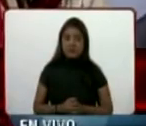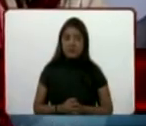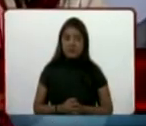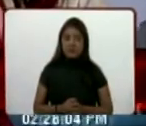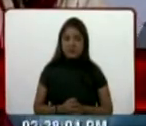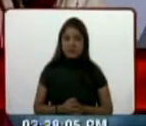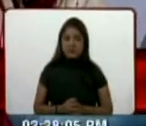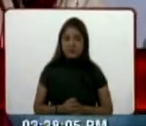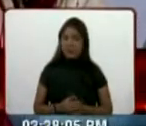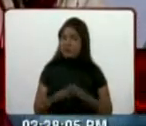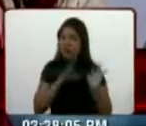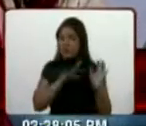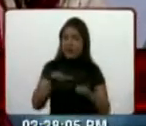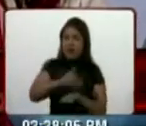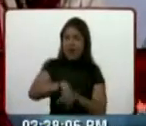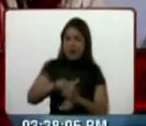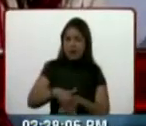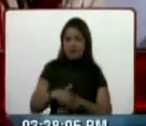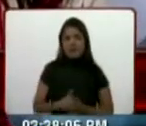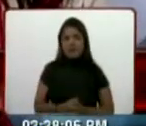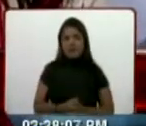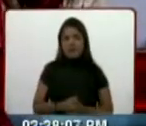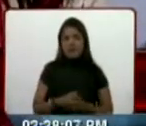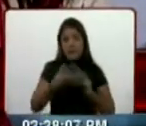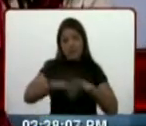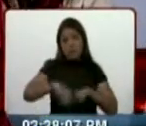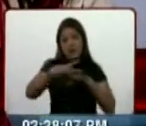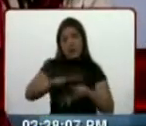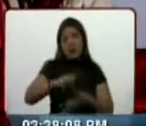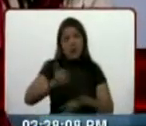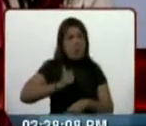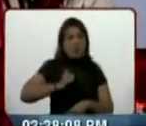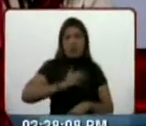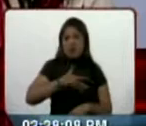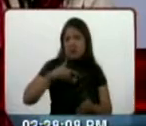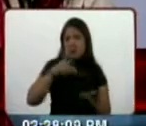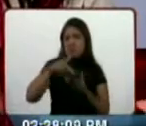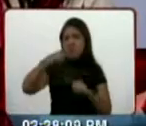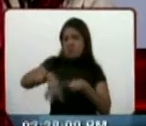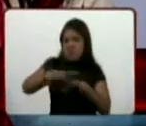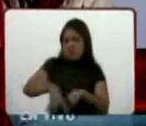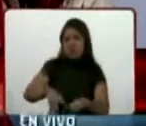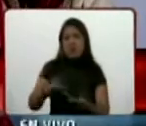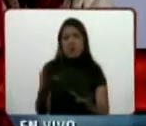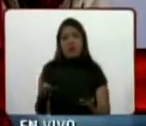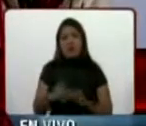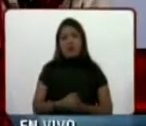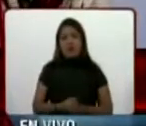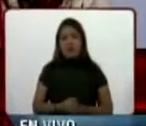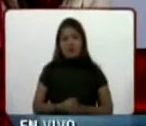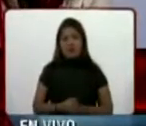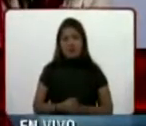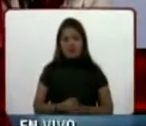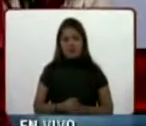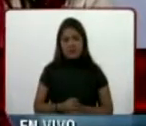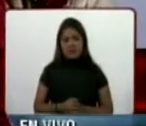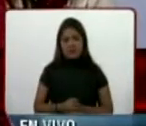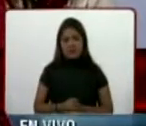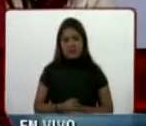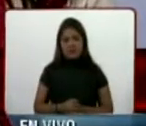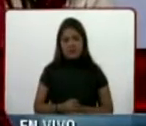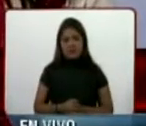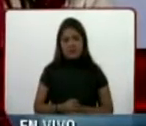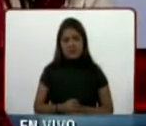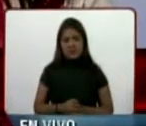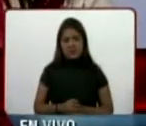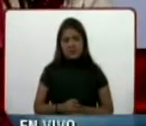la calle. El que quiso convocar marcha, marchó. El que quiso hacer actos, fue a los actos. El que quiso ir a las televisoras, ustedes saben